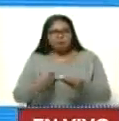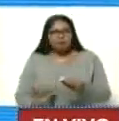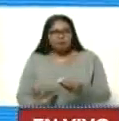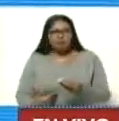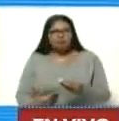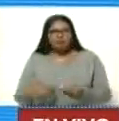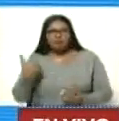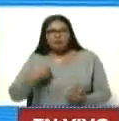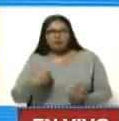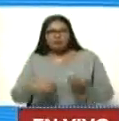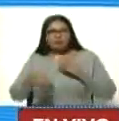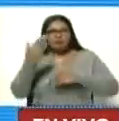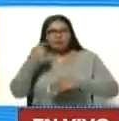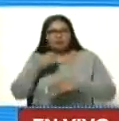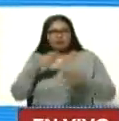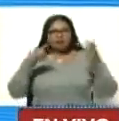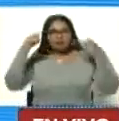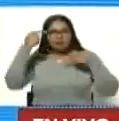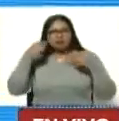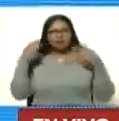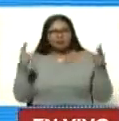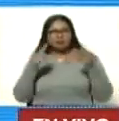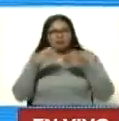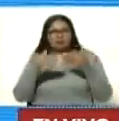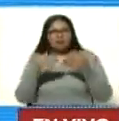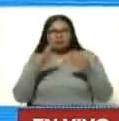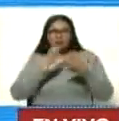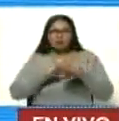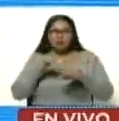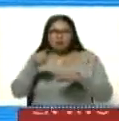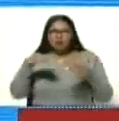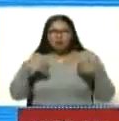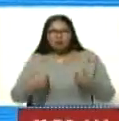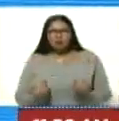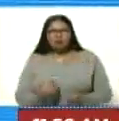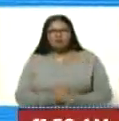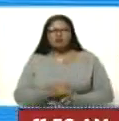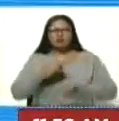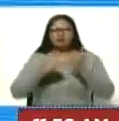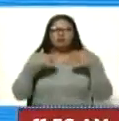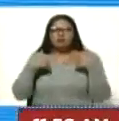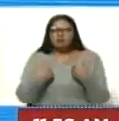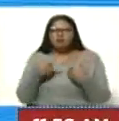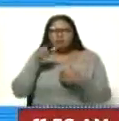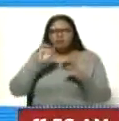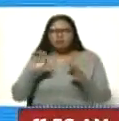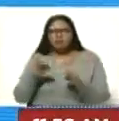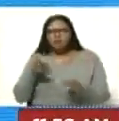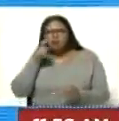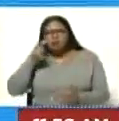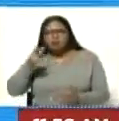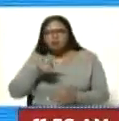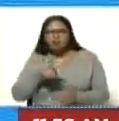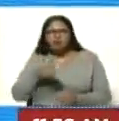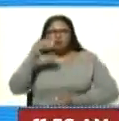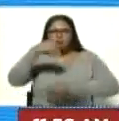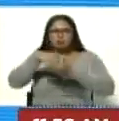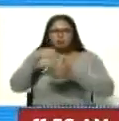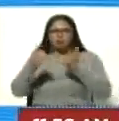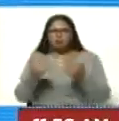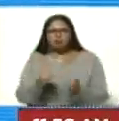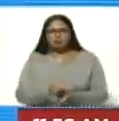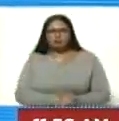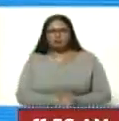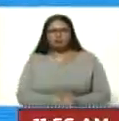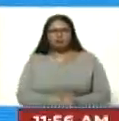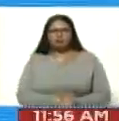Kirchner al comandante Chávez, había que vencerlos por cansancio. Terminaron cansados y los pueblos se impusieron.